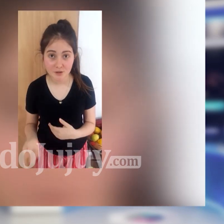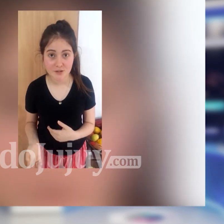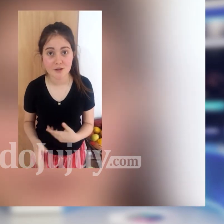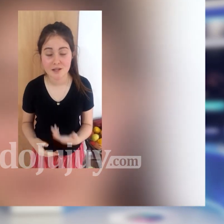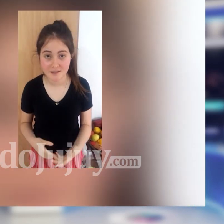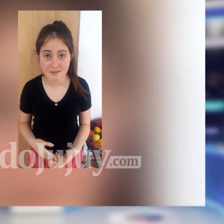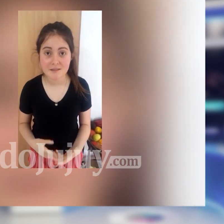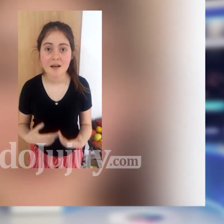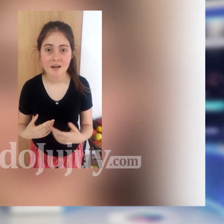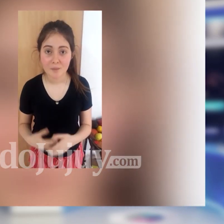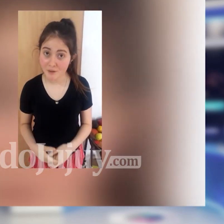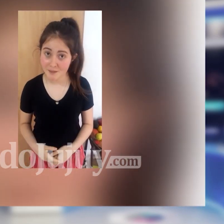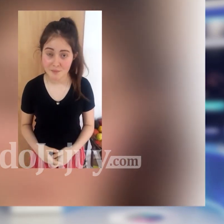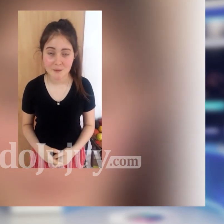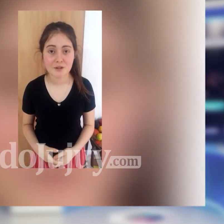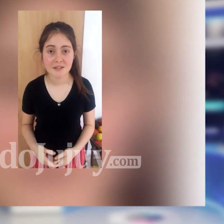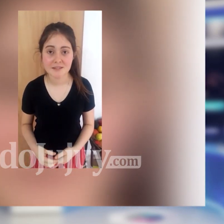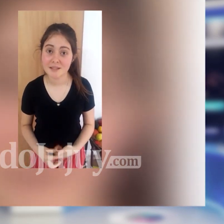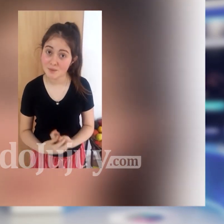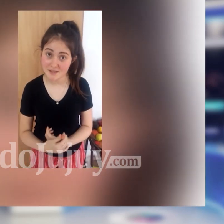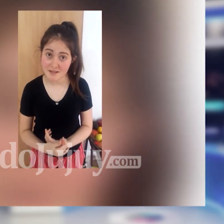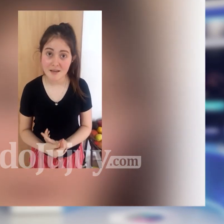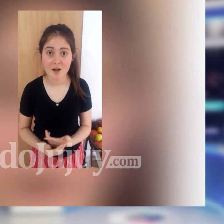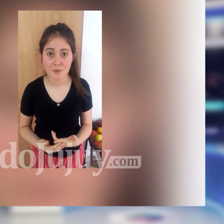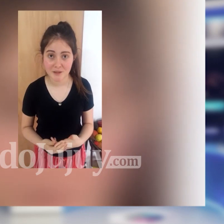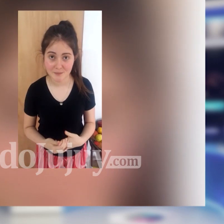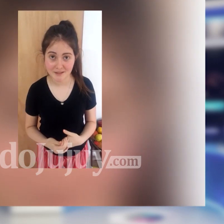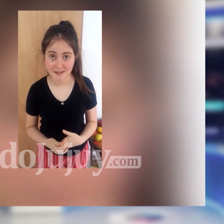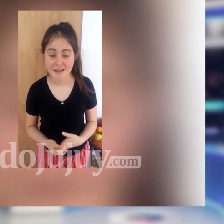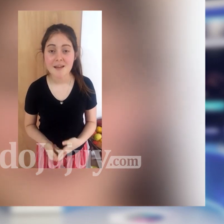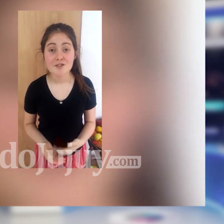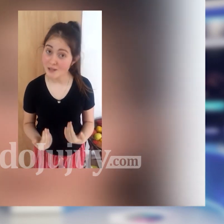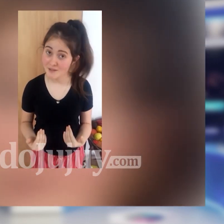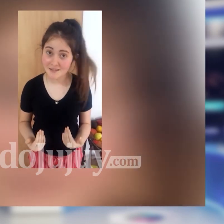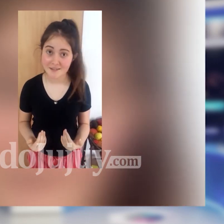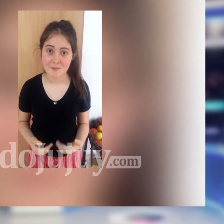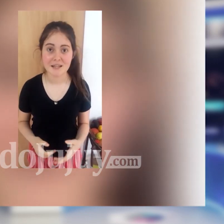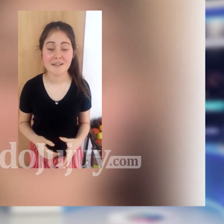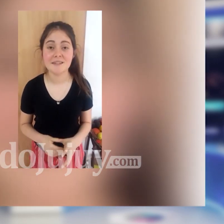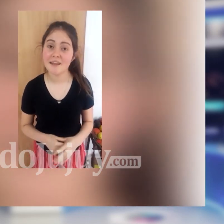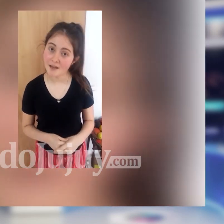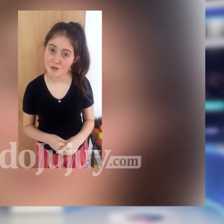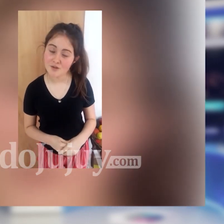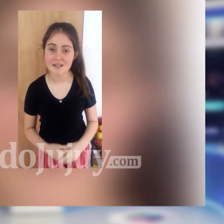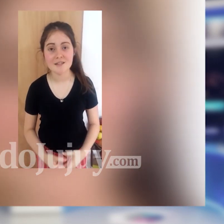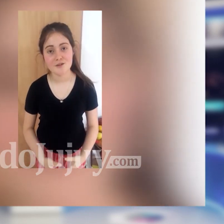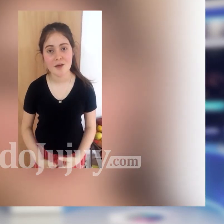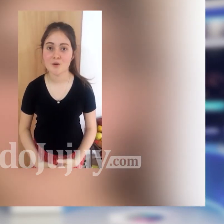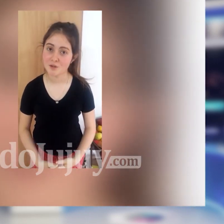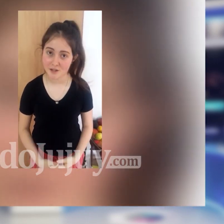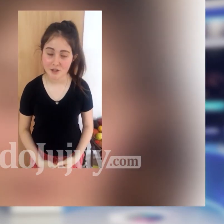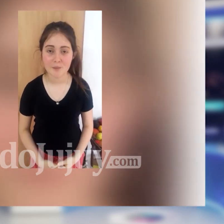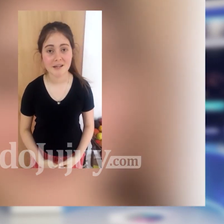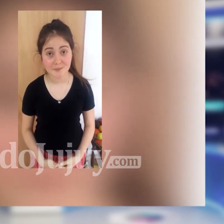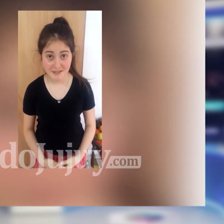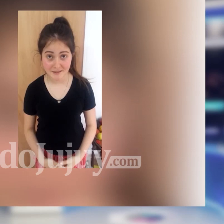el contenido, te da como que la curiosidad, el hecho de no quedarte en el no entiendo, sino que decir por qué no entiendo, por qué todos entienden